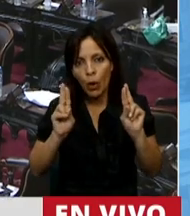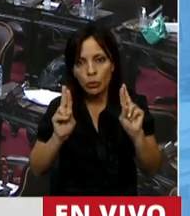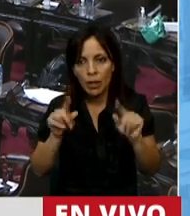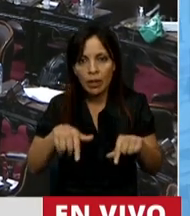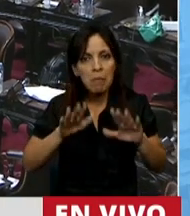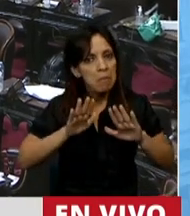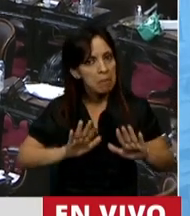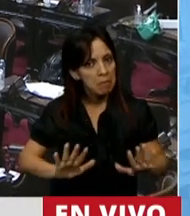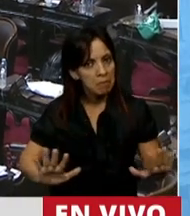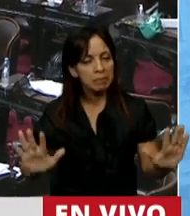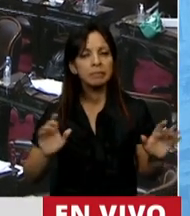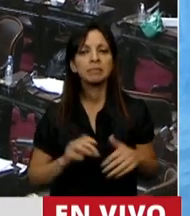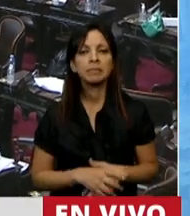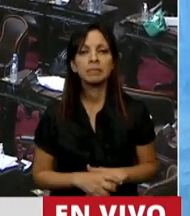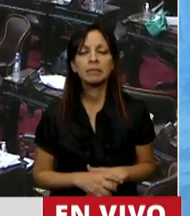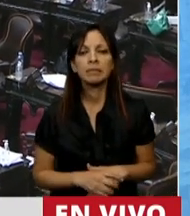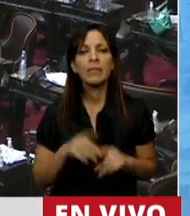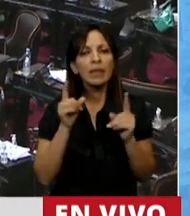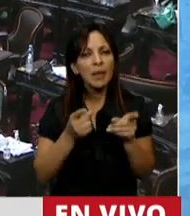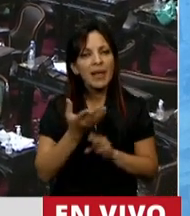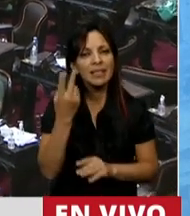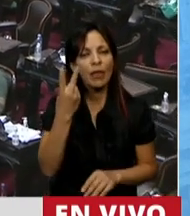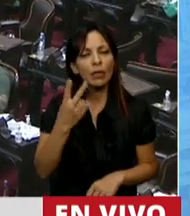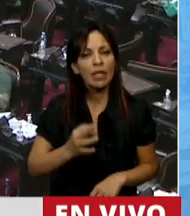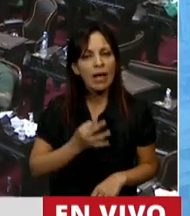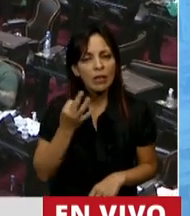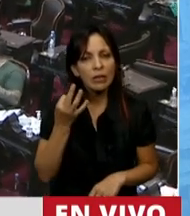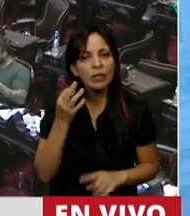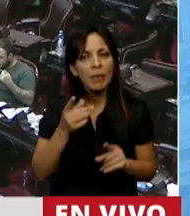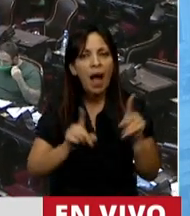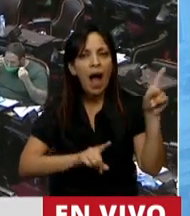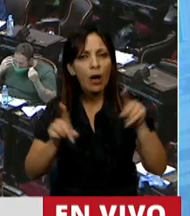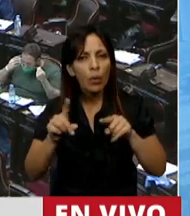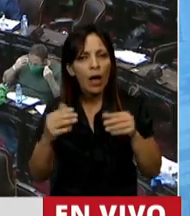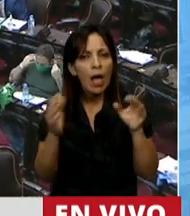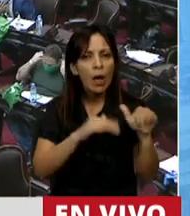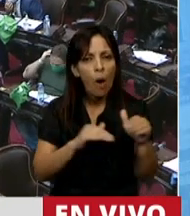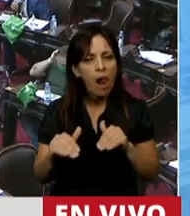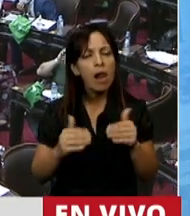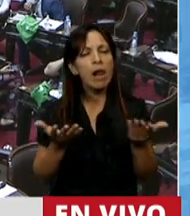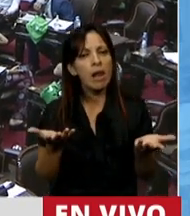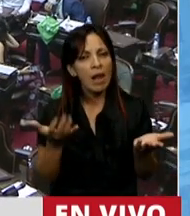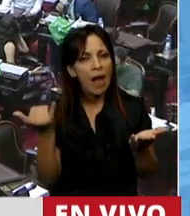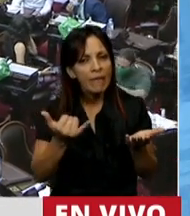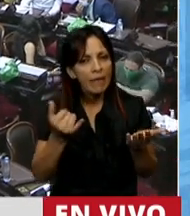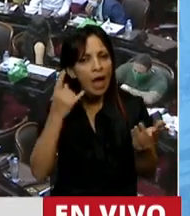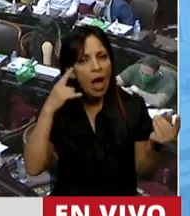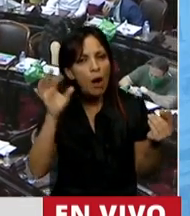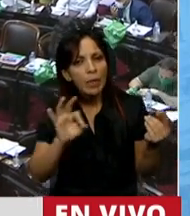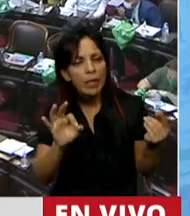ocurriendo. Pero también hace dos años teníamos algunas coincidencias que en común, ¿no? Los